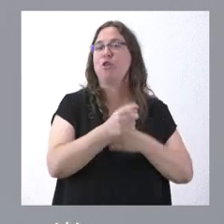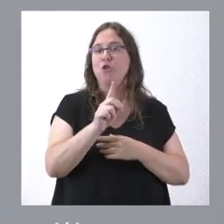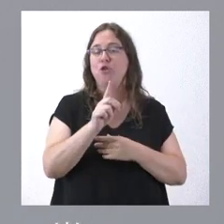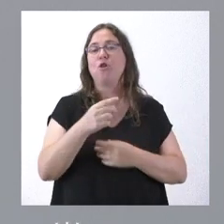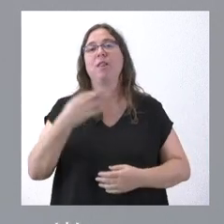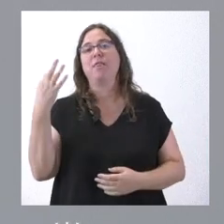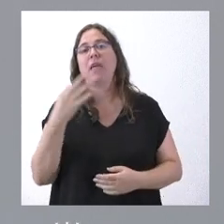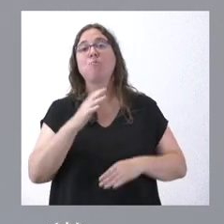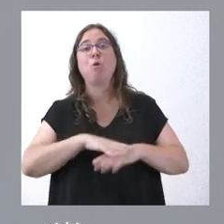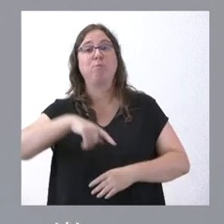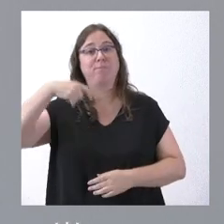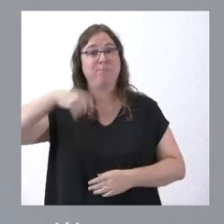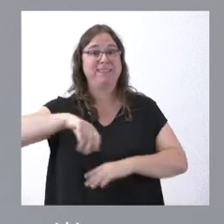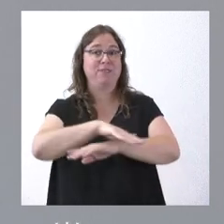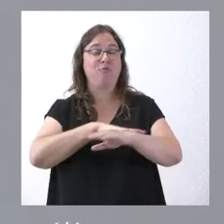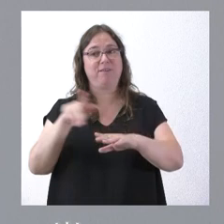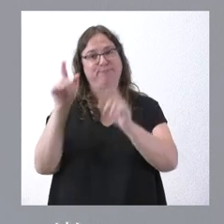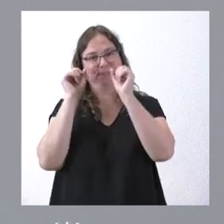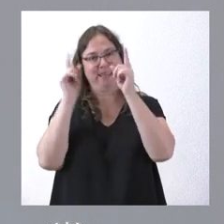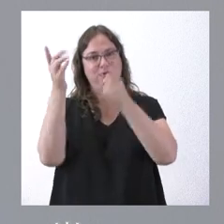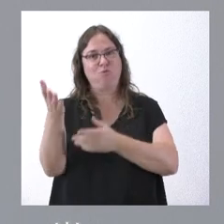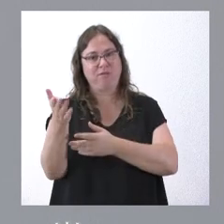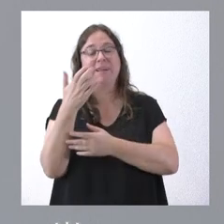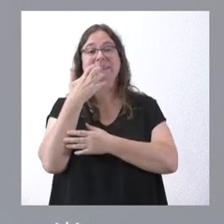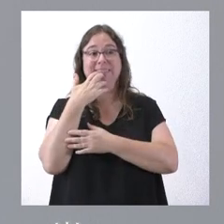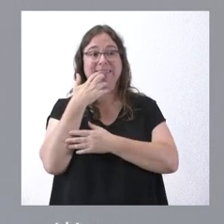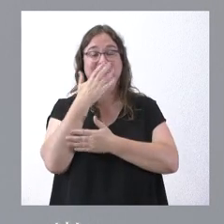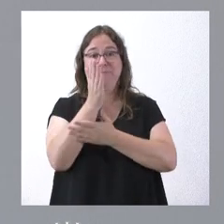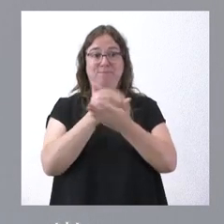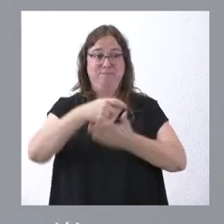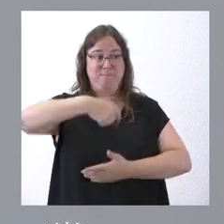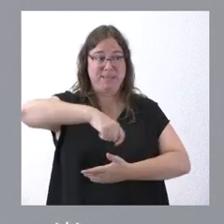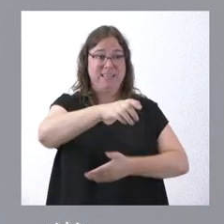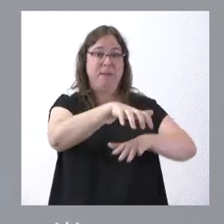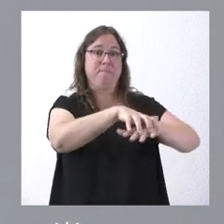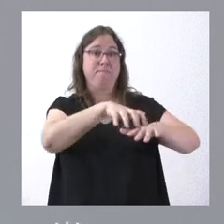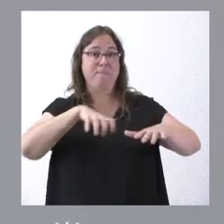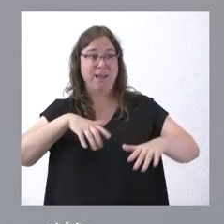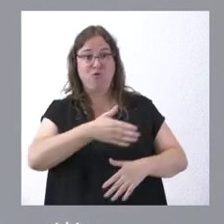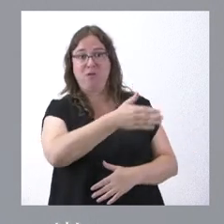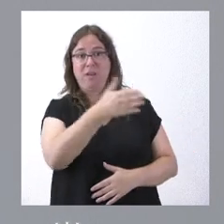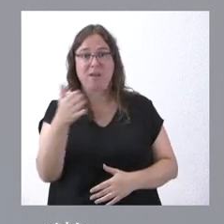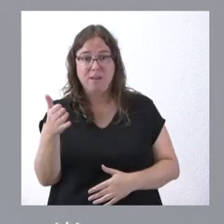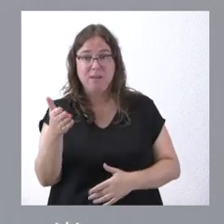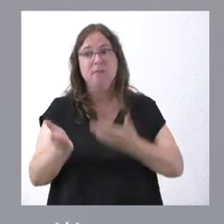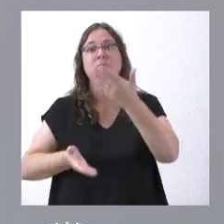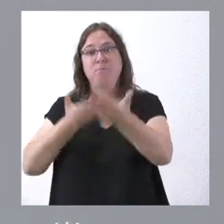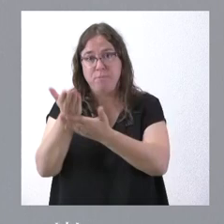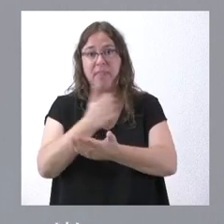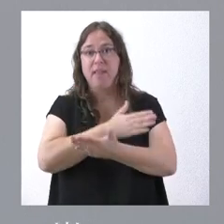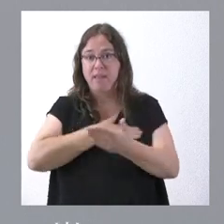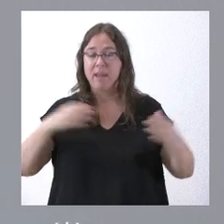porque el presidente del Gobierno de España se diera cuenta que si una mayoría de presidentes de comunidades autónomas solicita esa